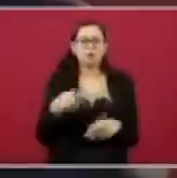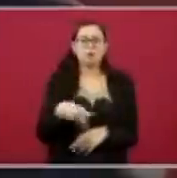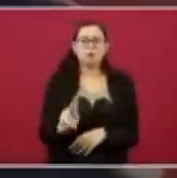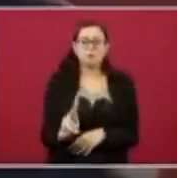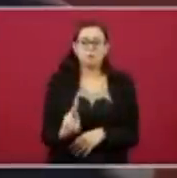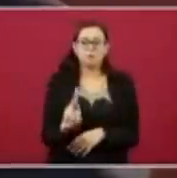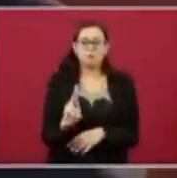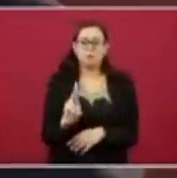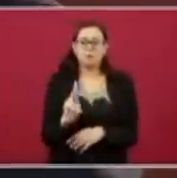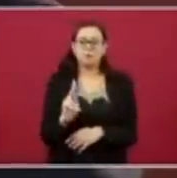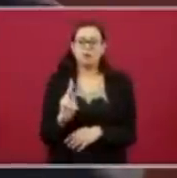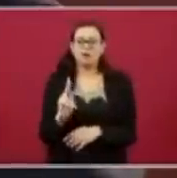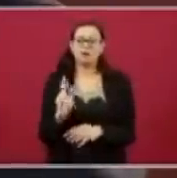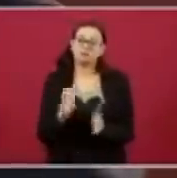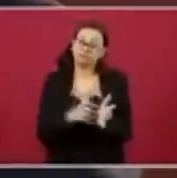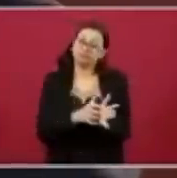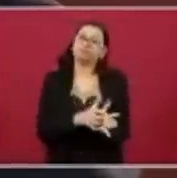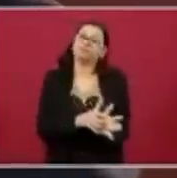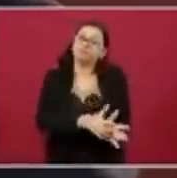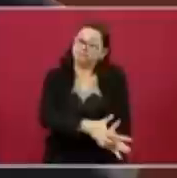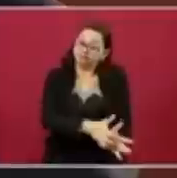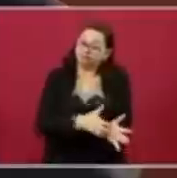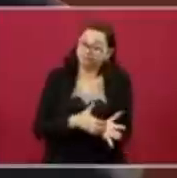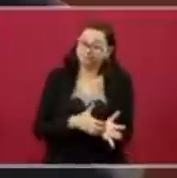con austeridad,